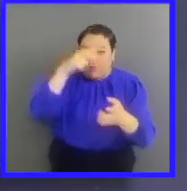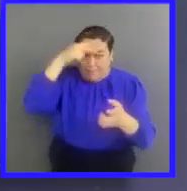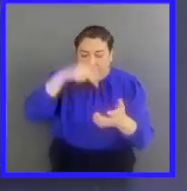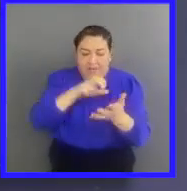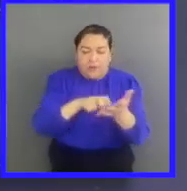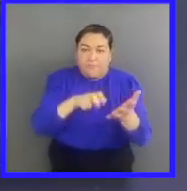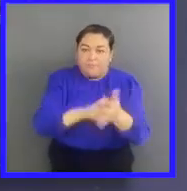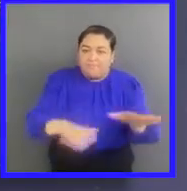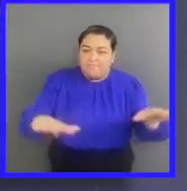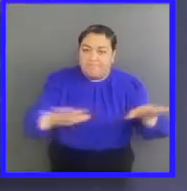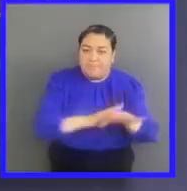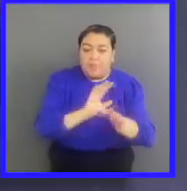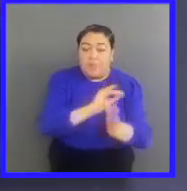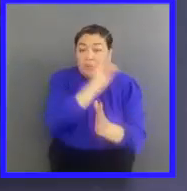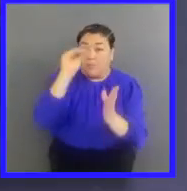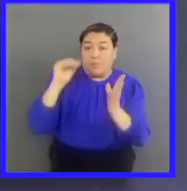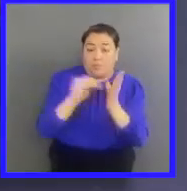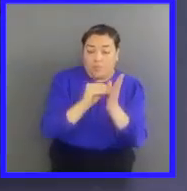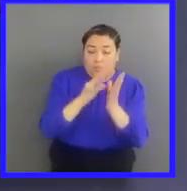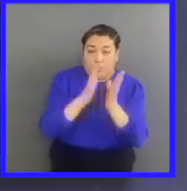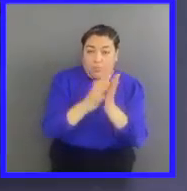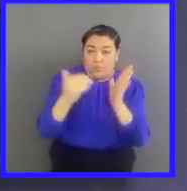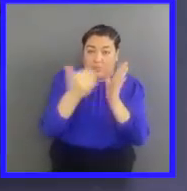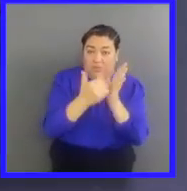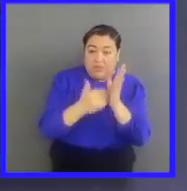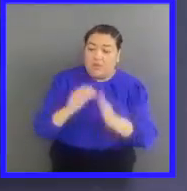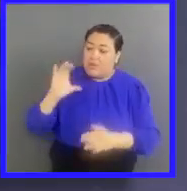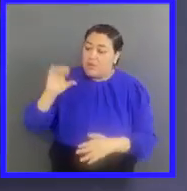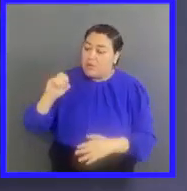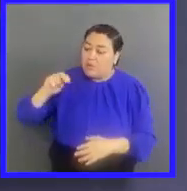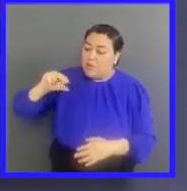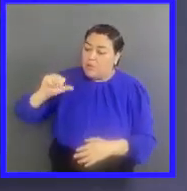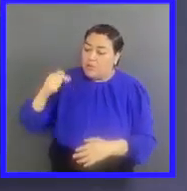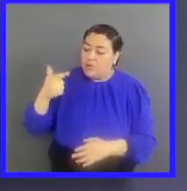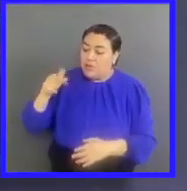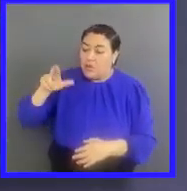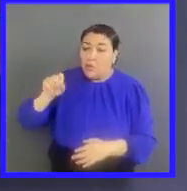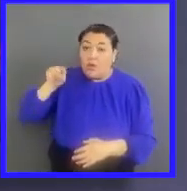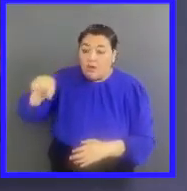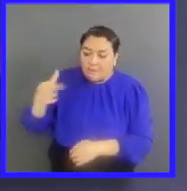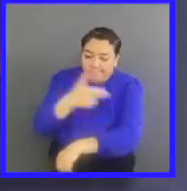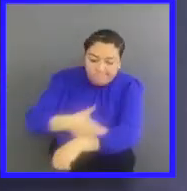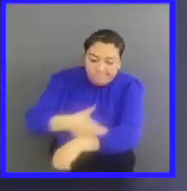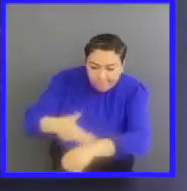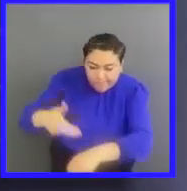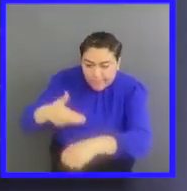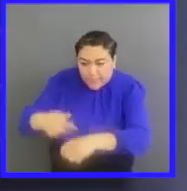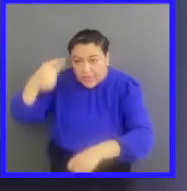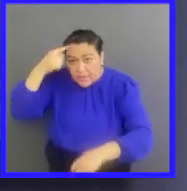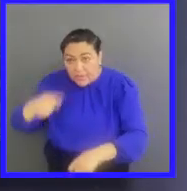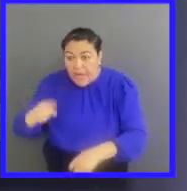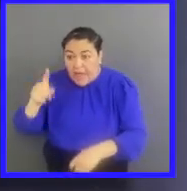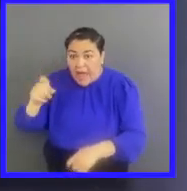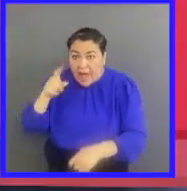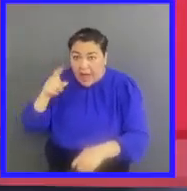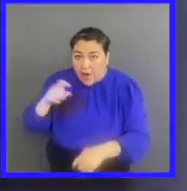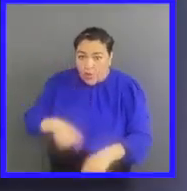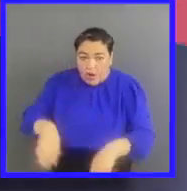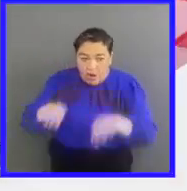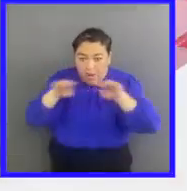entre otras cosas, que la Conagua realizará una estrategia para erradicar la distribución inequitativa de este